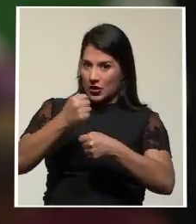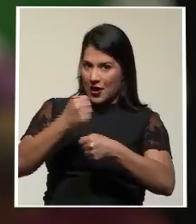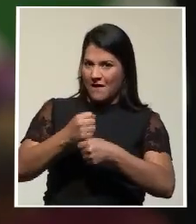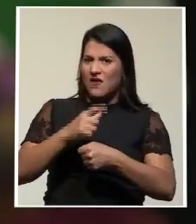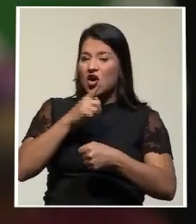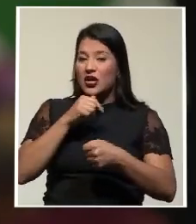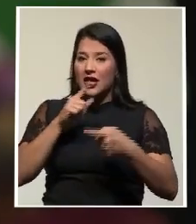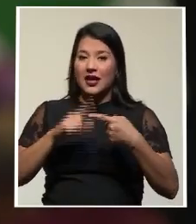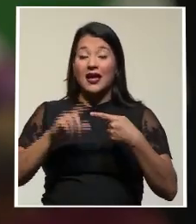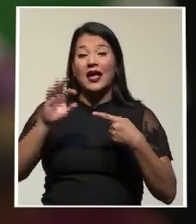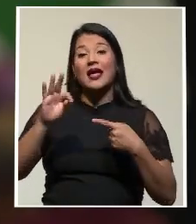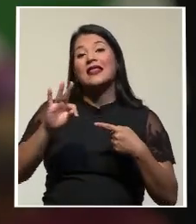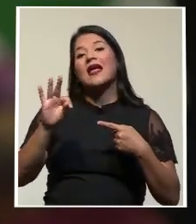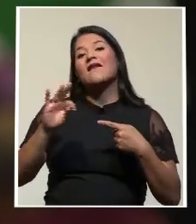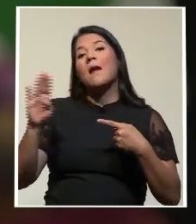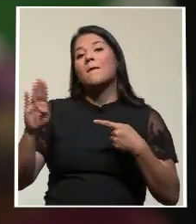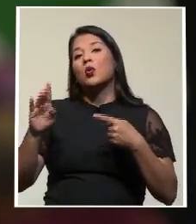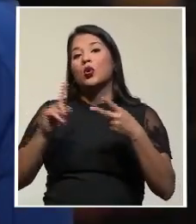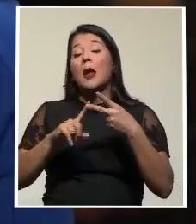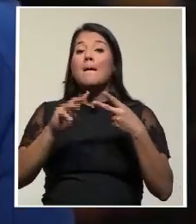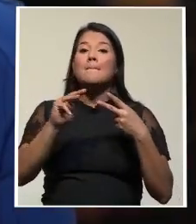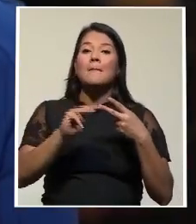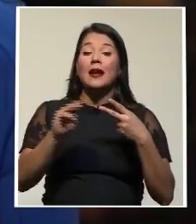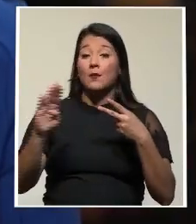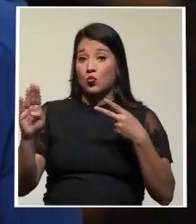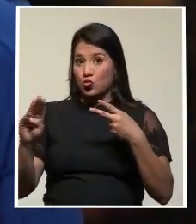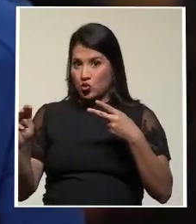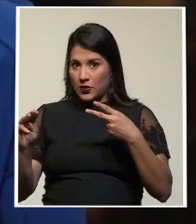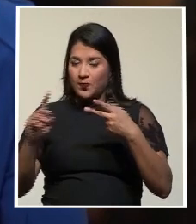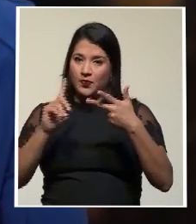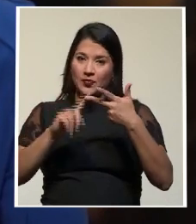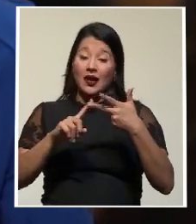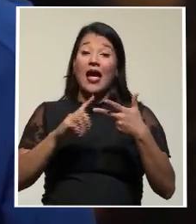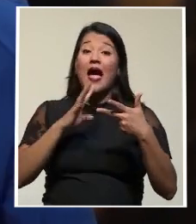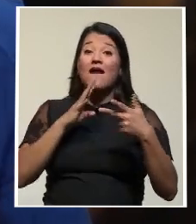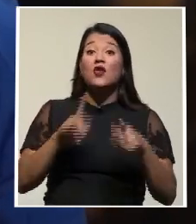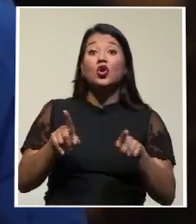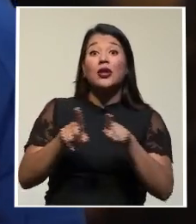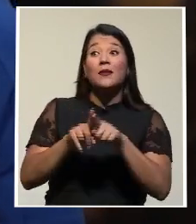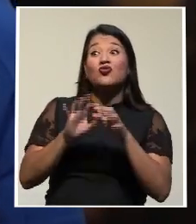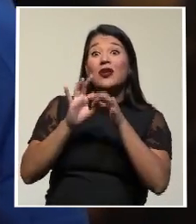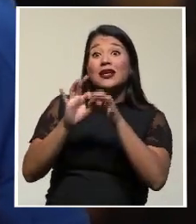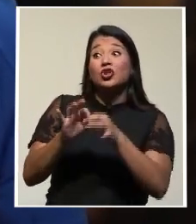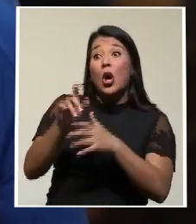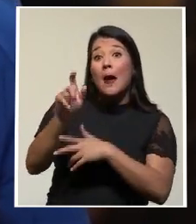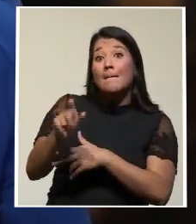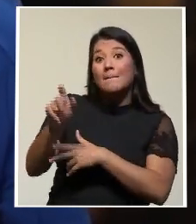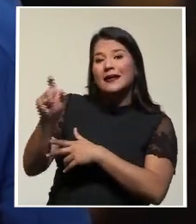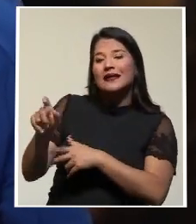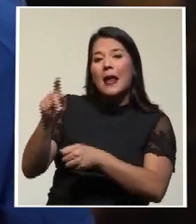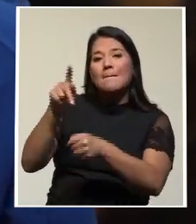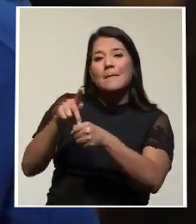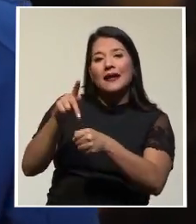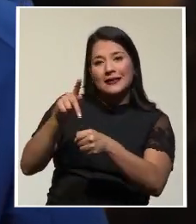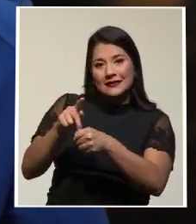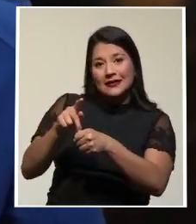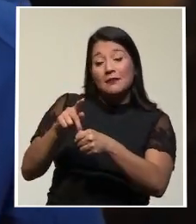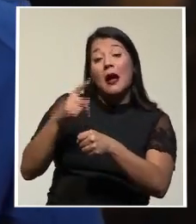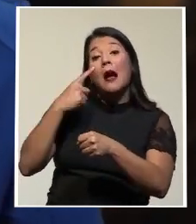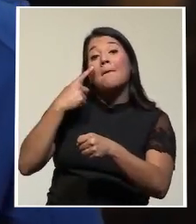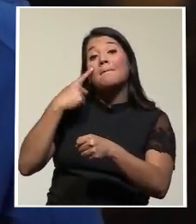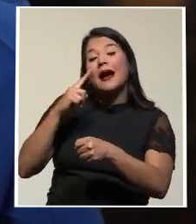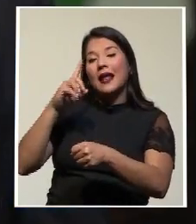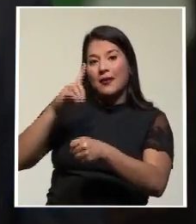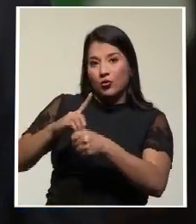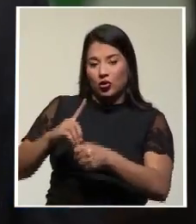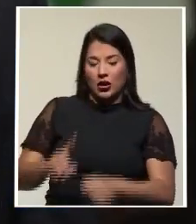de Stefan Brunner y Mari Mouvi. Además, habló sobre las personas que participarán con él para llegar al Congreso.